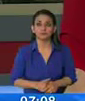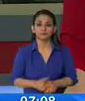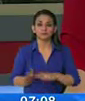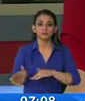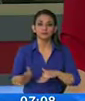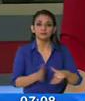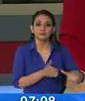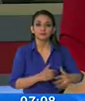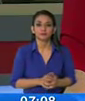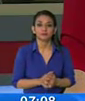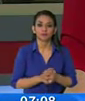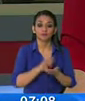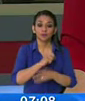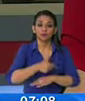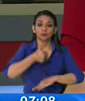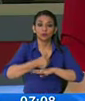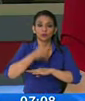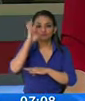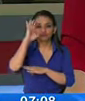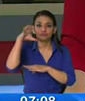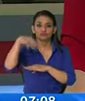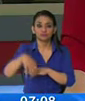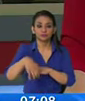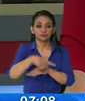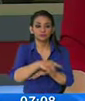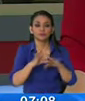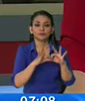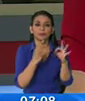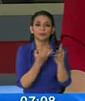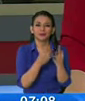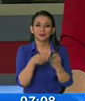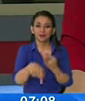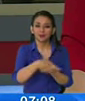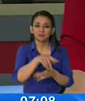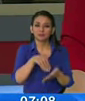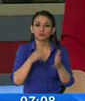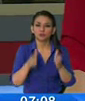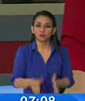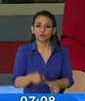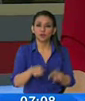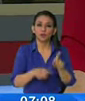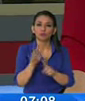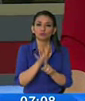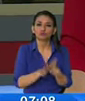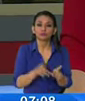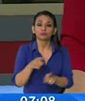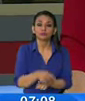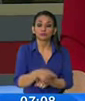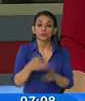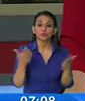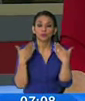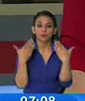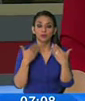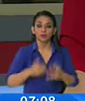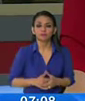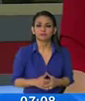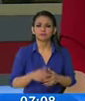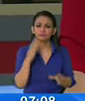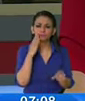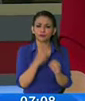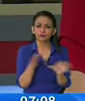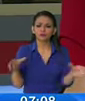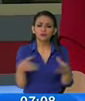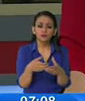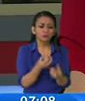Varias autoridades de Estado se reunieron con familiares de estudiantes que han sido víctimas de agresiones sexuales en Guayaquil. La cita tuvo por objeto conocer los casos